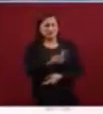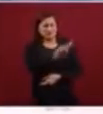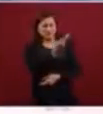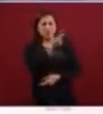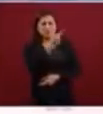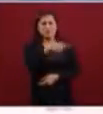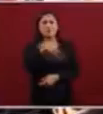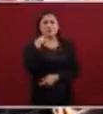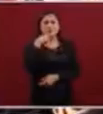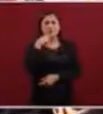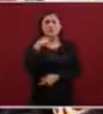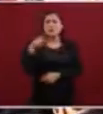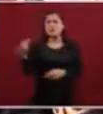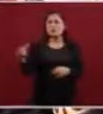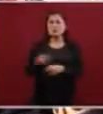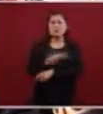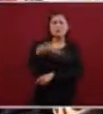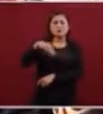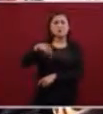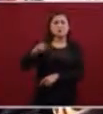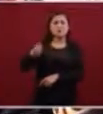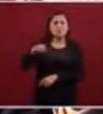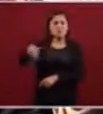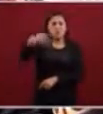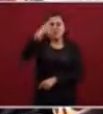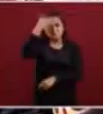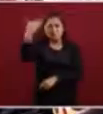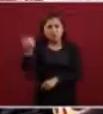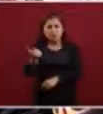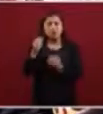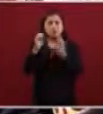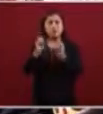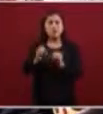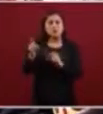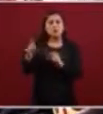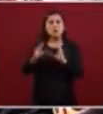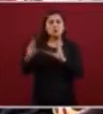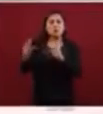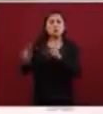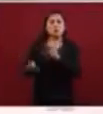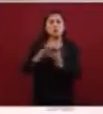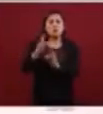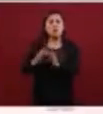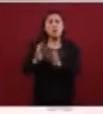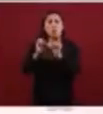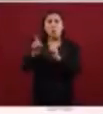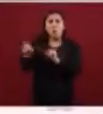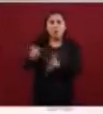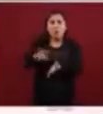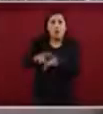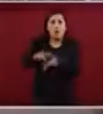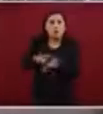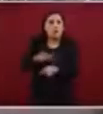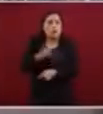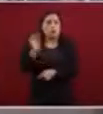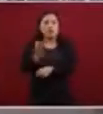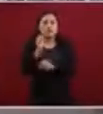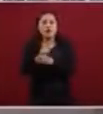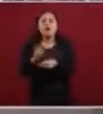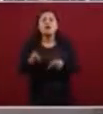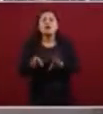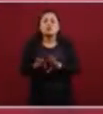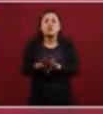no estén todavía capacitados o no estén cooperando con el poder local como el federal? Presidente, gracias. Sí, claro que